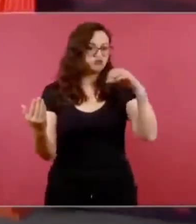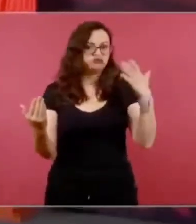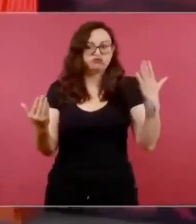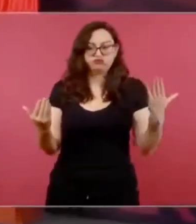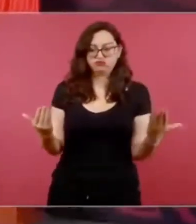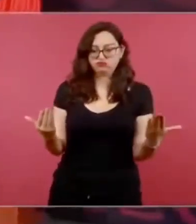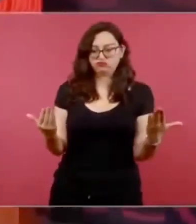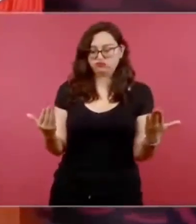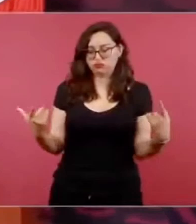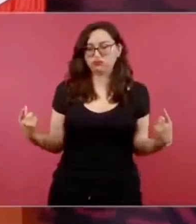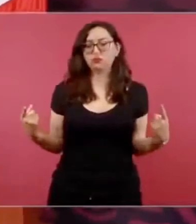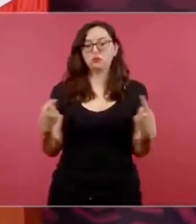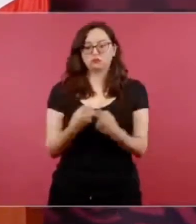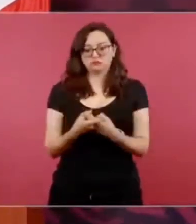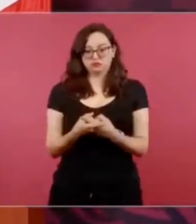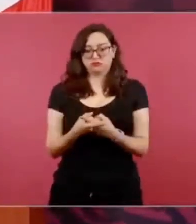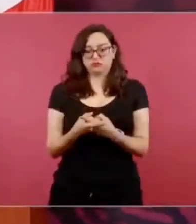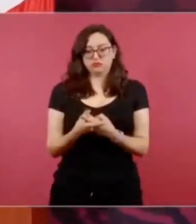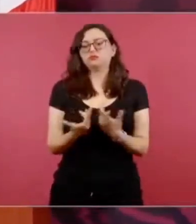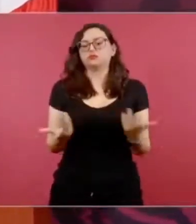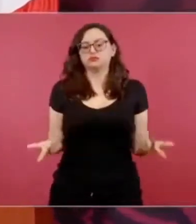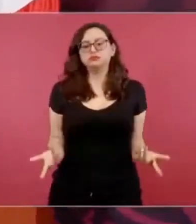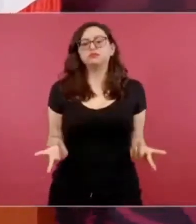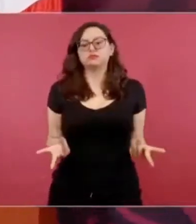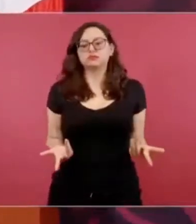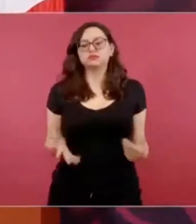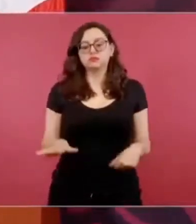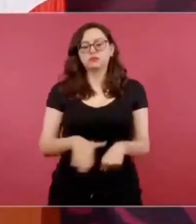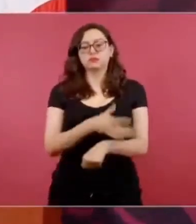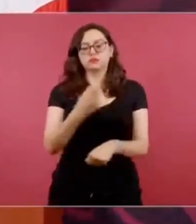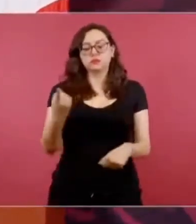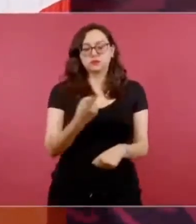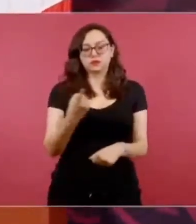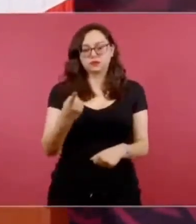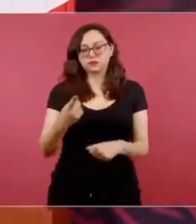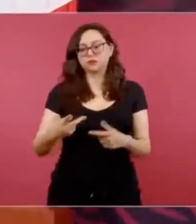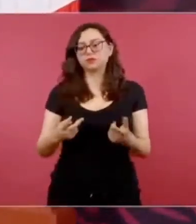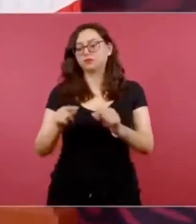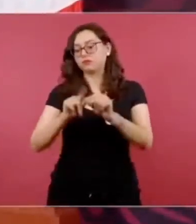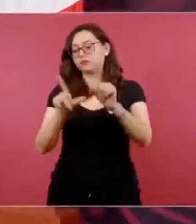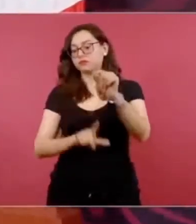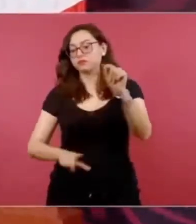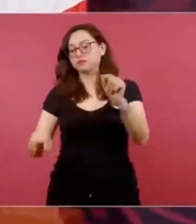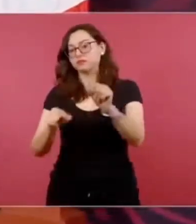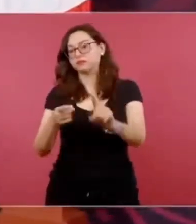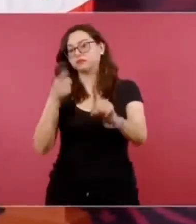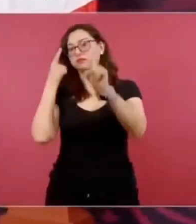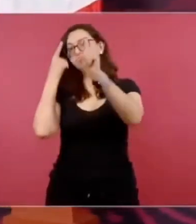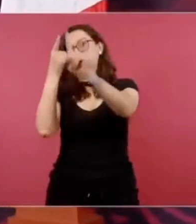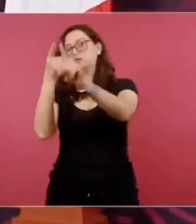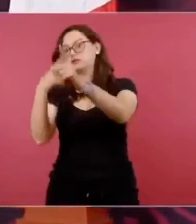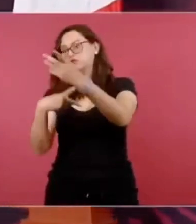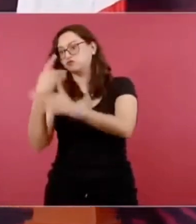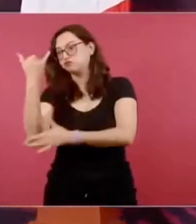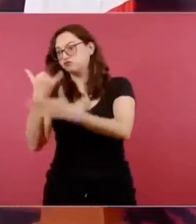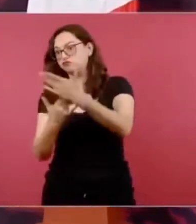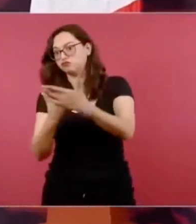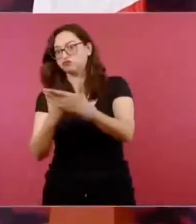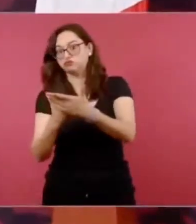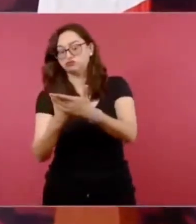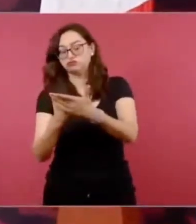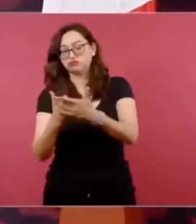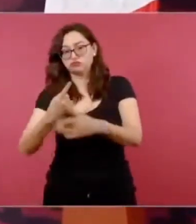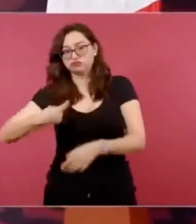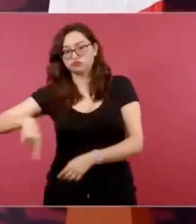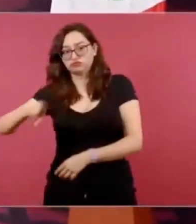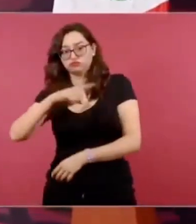hay dos proyectos distintos y contrapuestos de nación. Eso no es